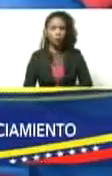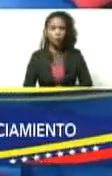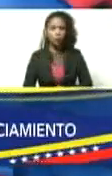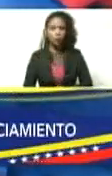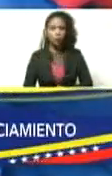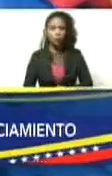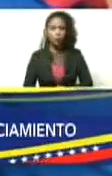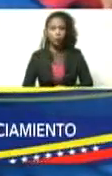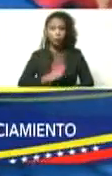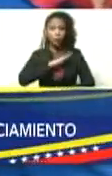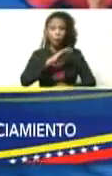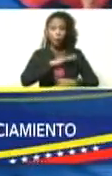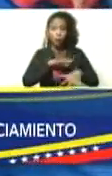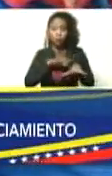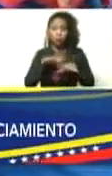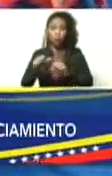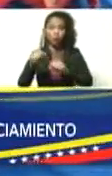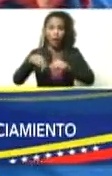se apoderó del país,